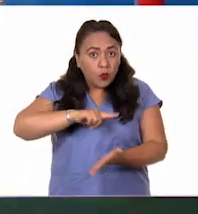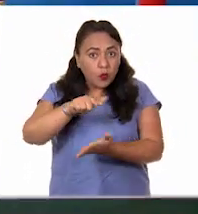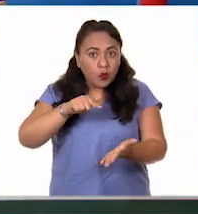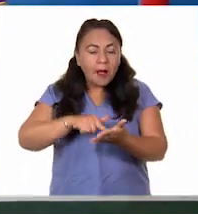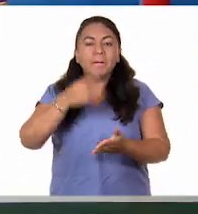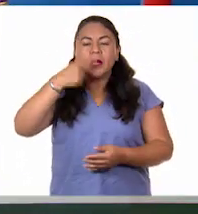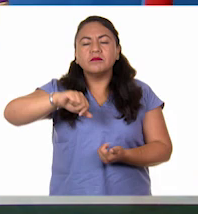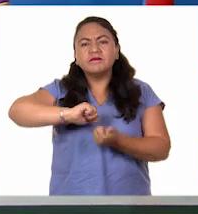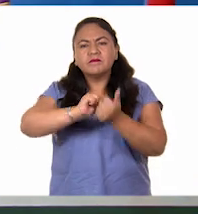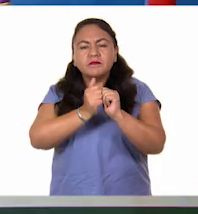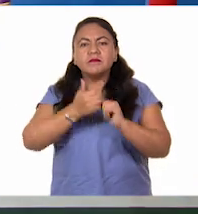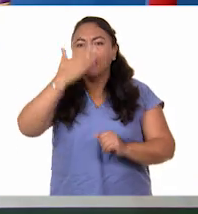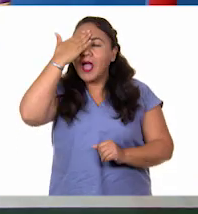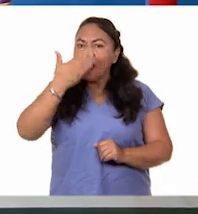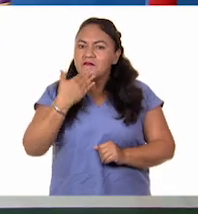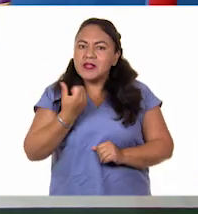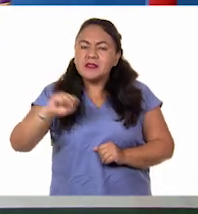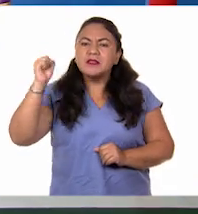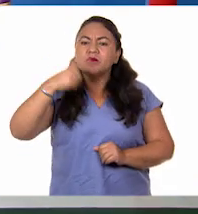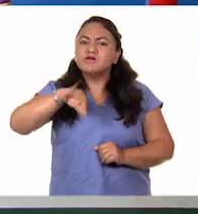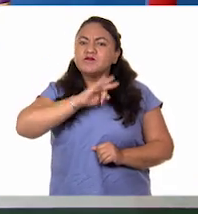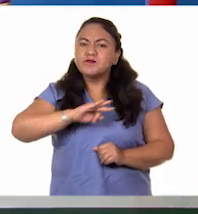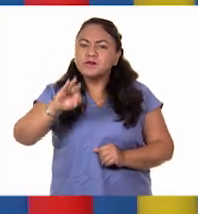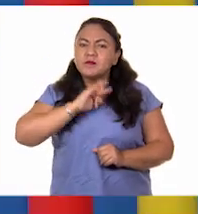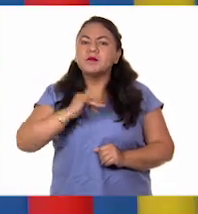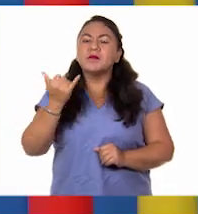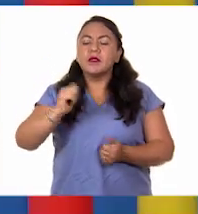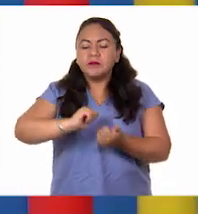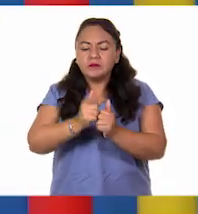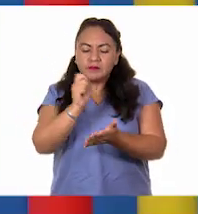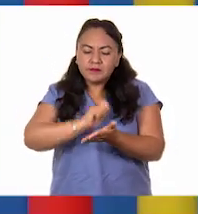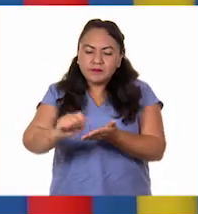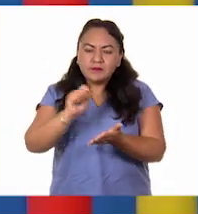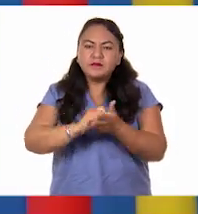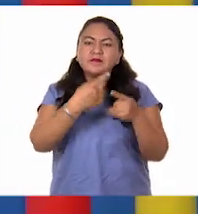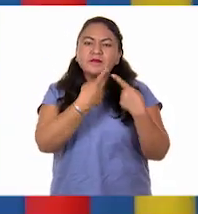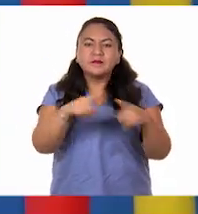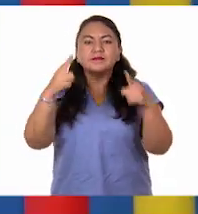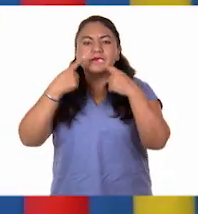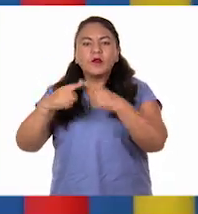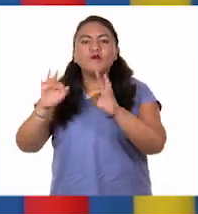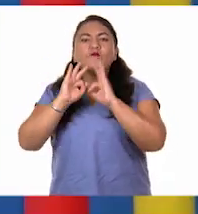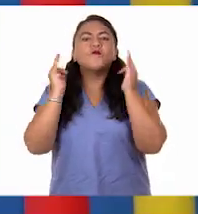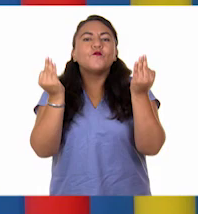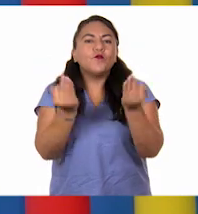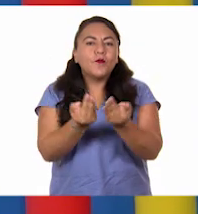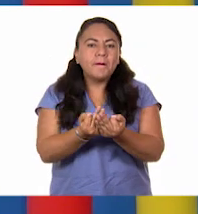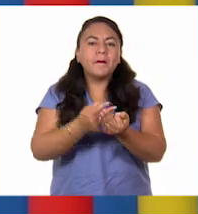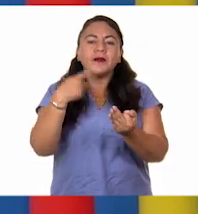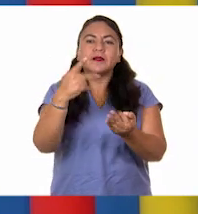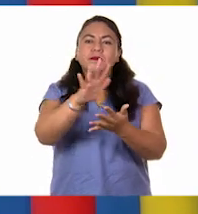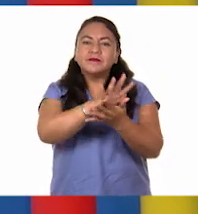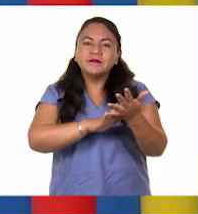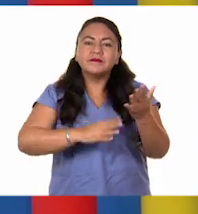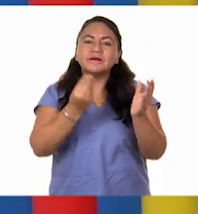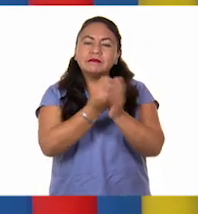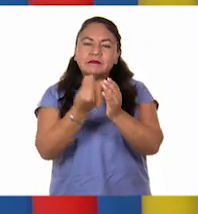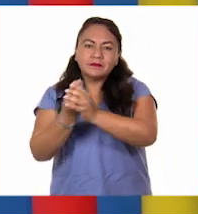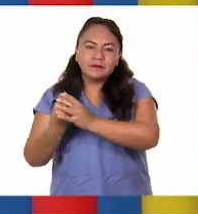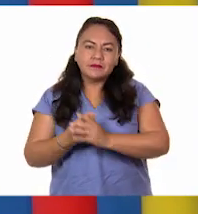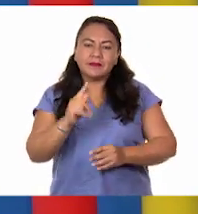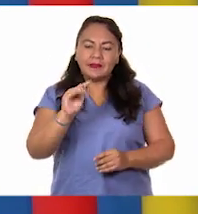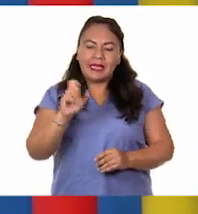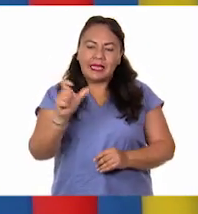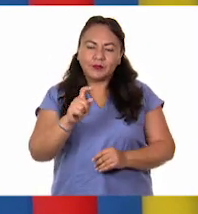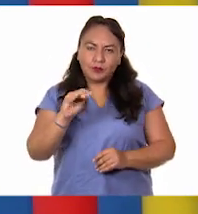nuestra capacidad de revisar lo que escribimos considerando los distintos componentes de los textos. Y me da